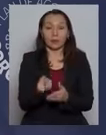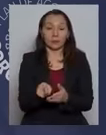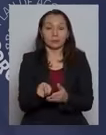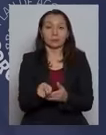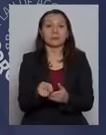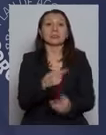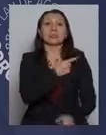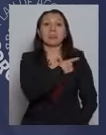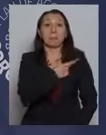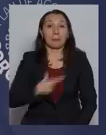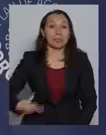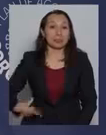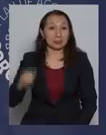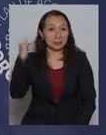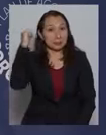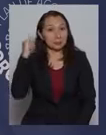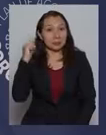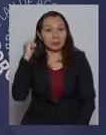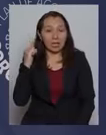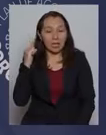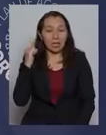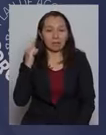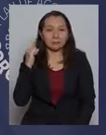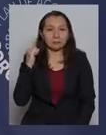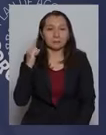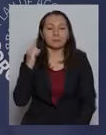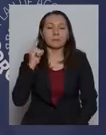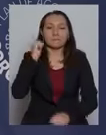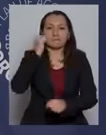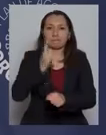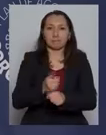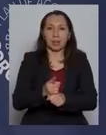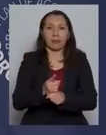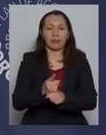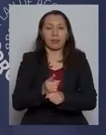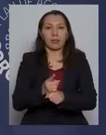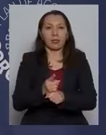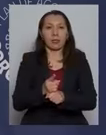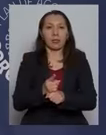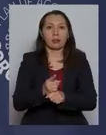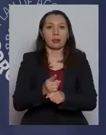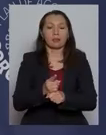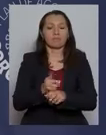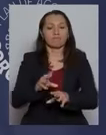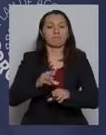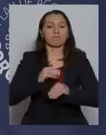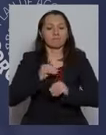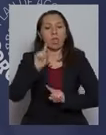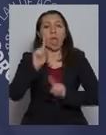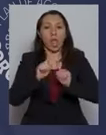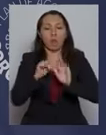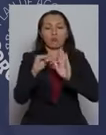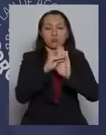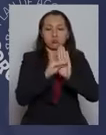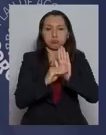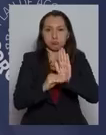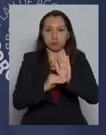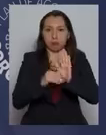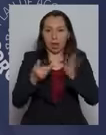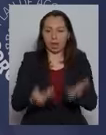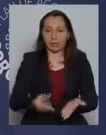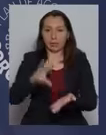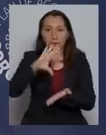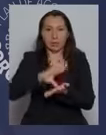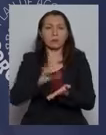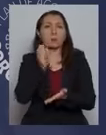el presidente Sebastián Piñera ha instruido a tomar algunas medidas dentro de nuestro